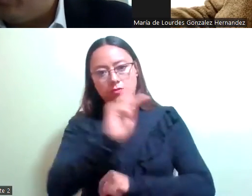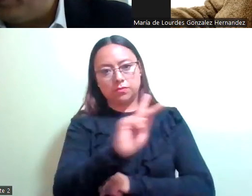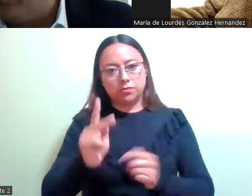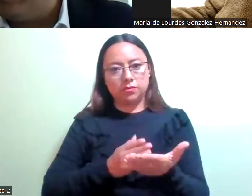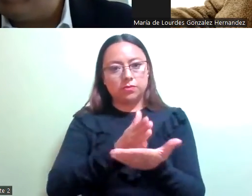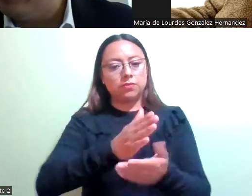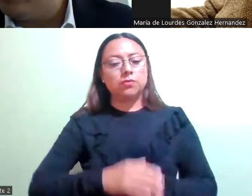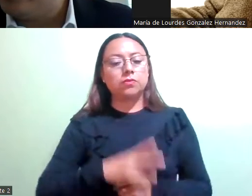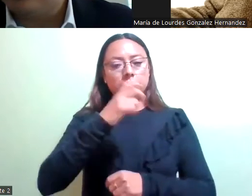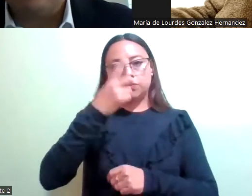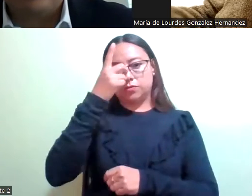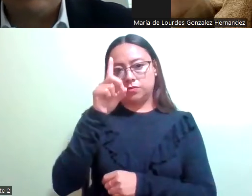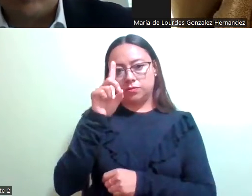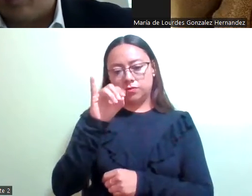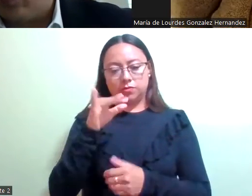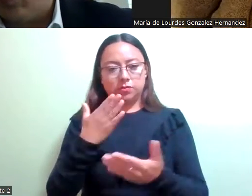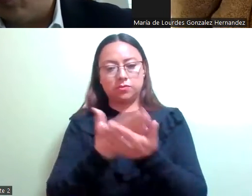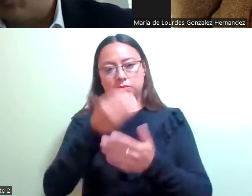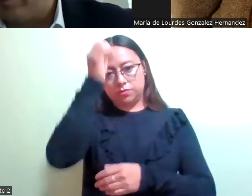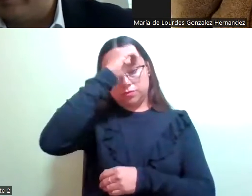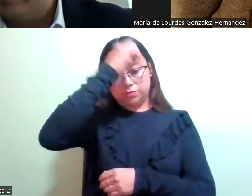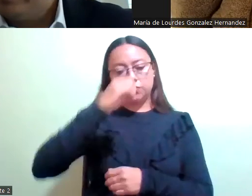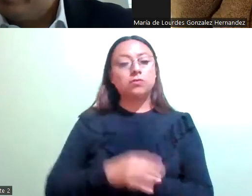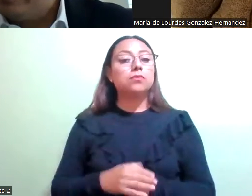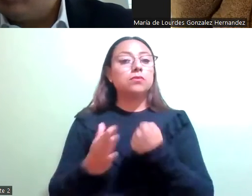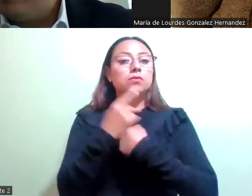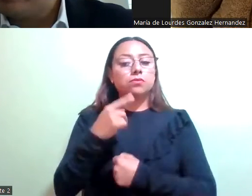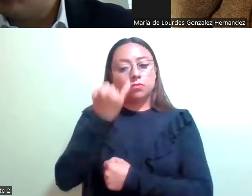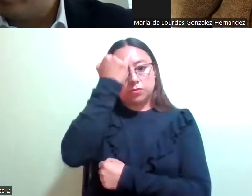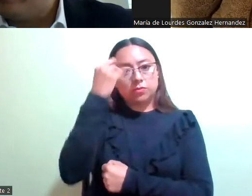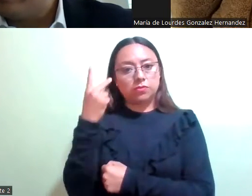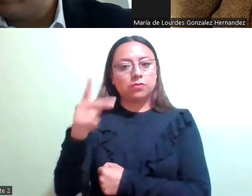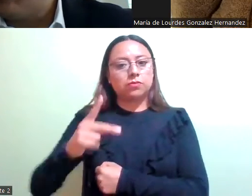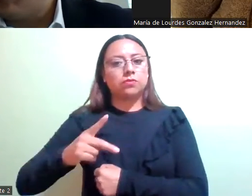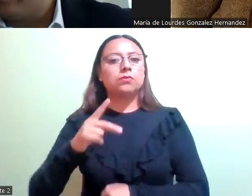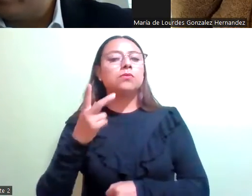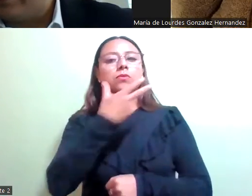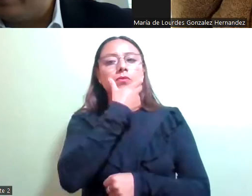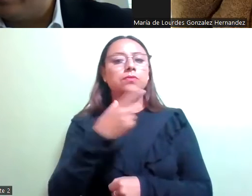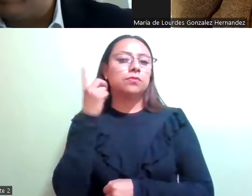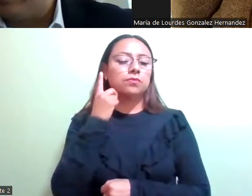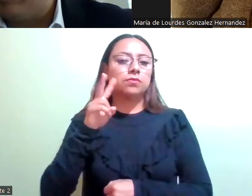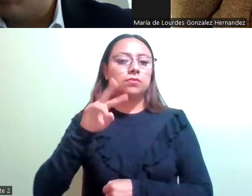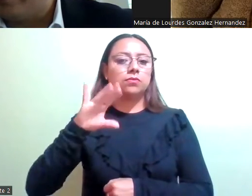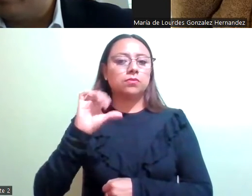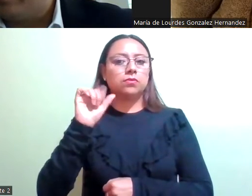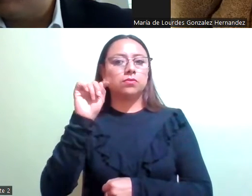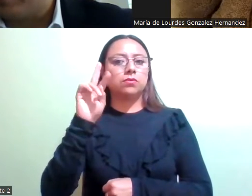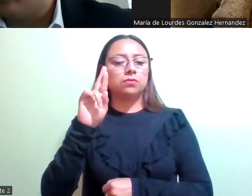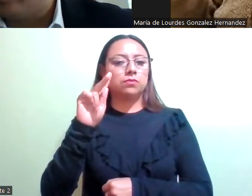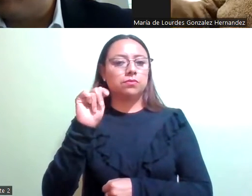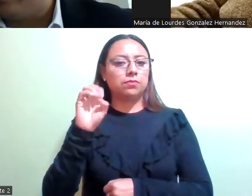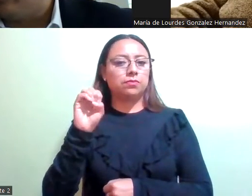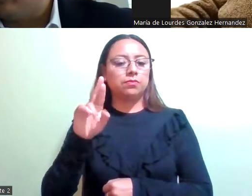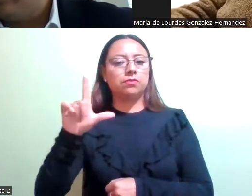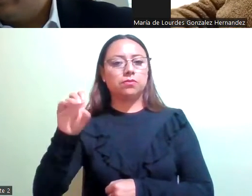de opinión deriva de una iniciativa del diputado Víctor Hugo Lobo Román, la cual versa sobre diversas reformas a la Ley de Establecimientos Mercantiles para